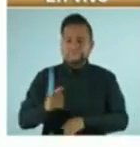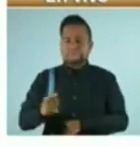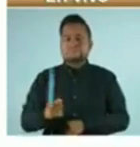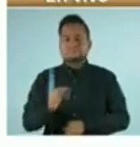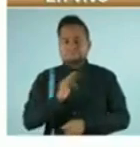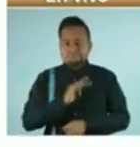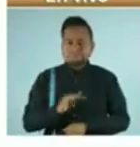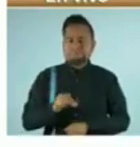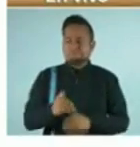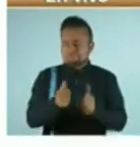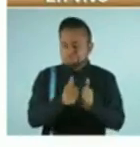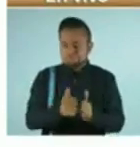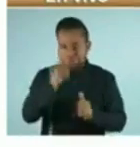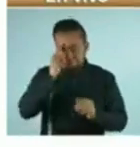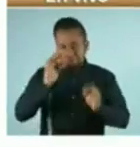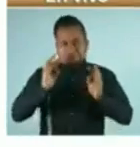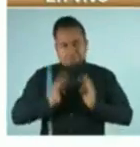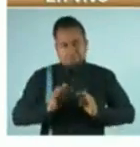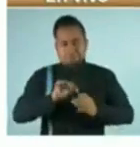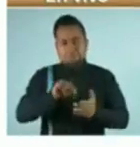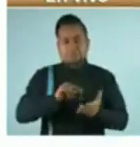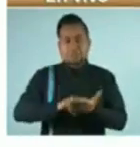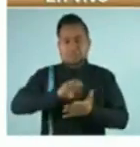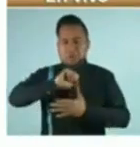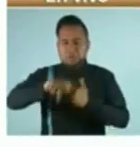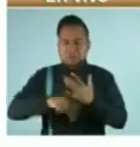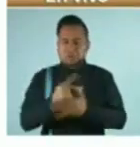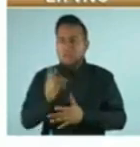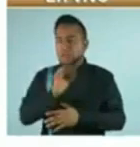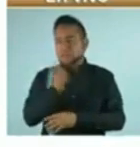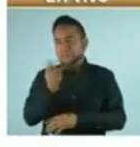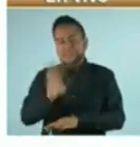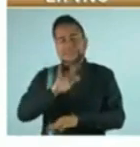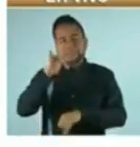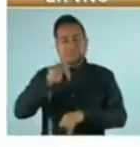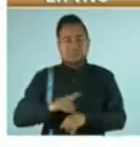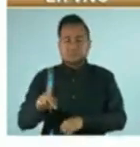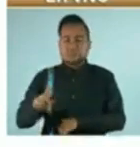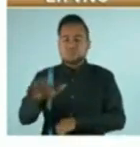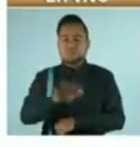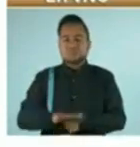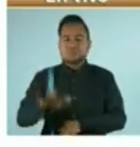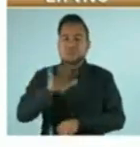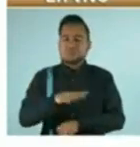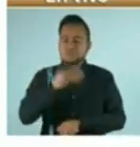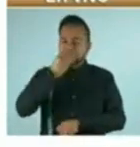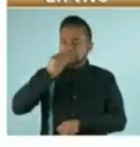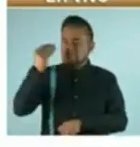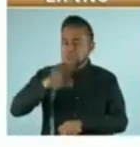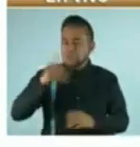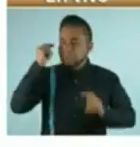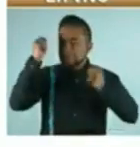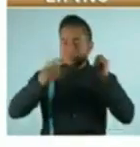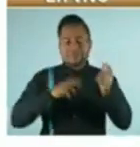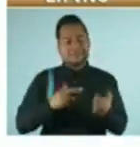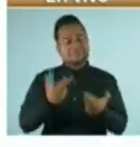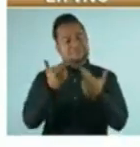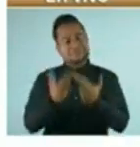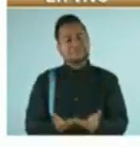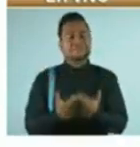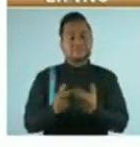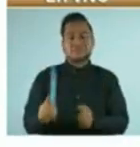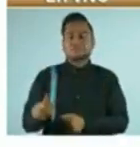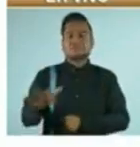tiempo de tranquilidad. San José, muchos tal vez ya lo conozcan, es un pueblo mágico por naturaleza.